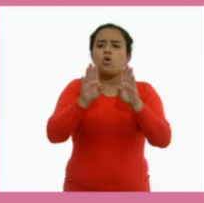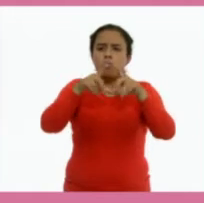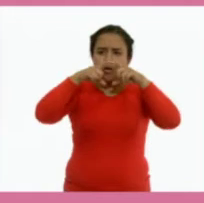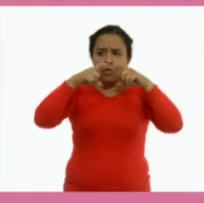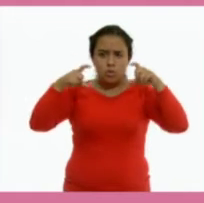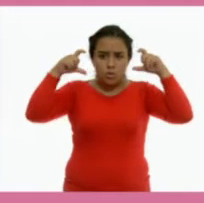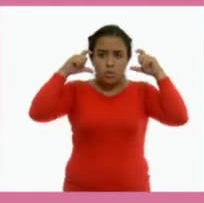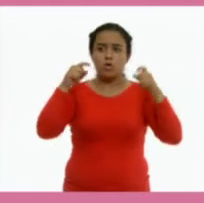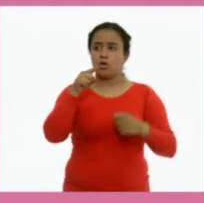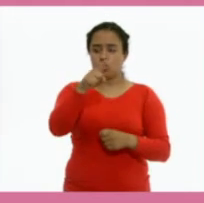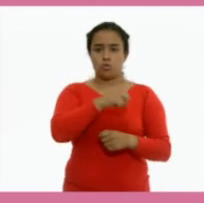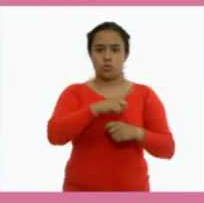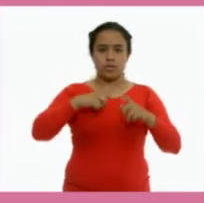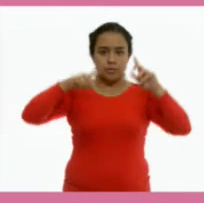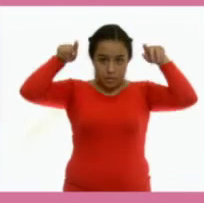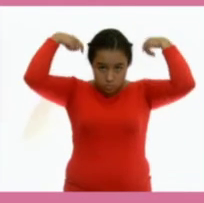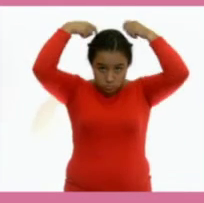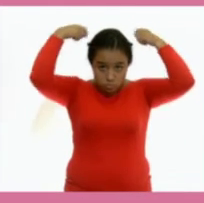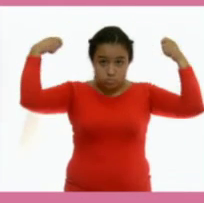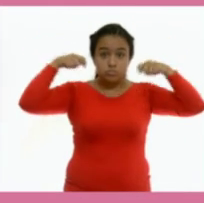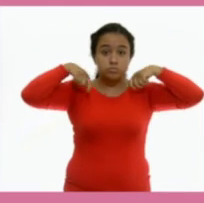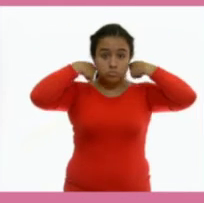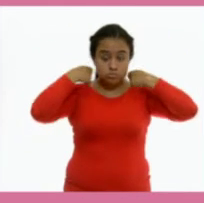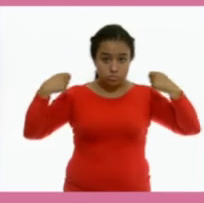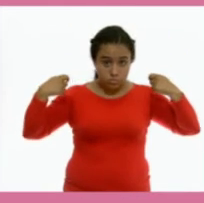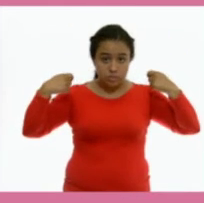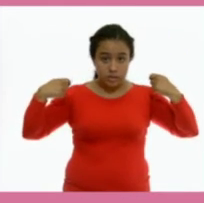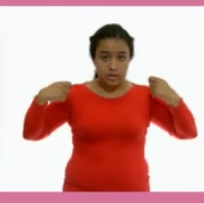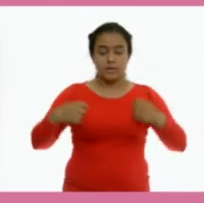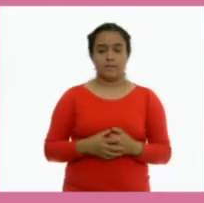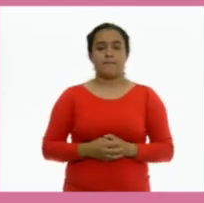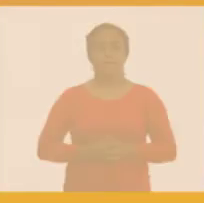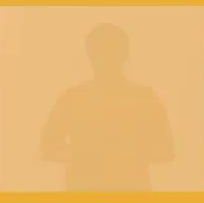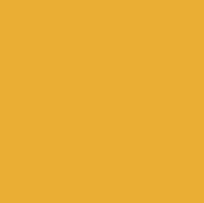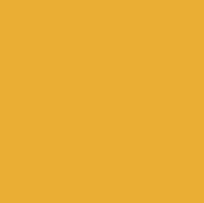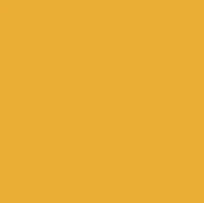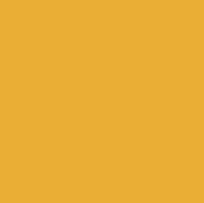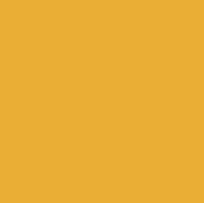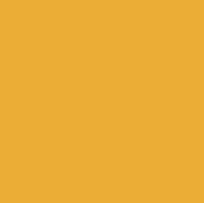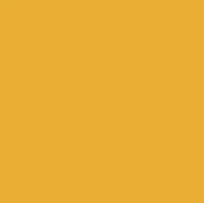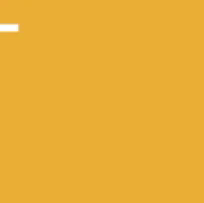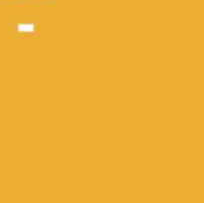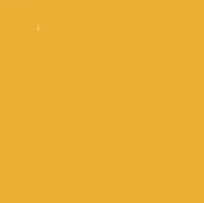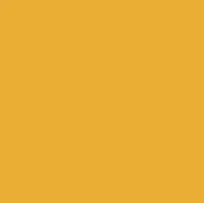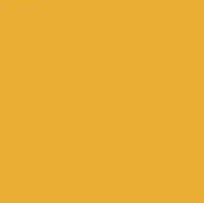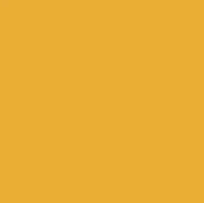colocártelo, deberás amarrar las cuerdas sobre tu cabeza y alrededor de tu cuello